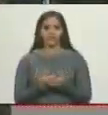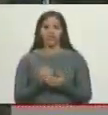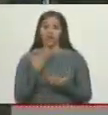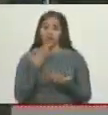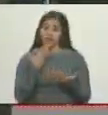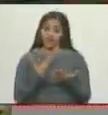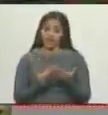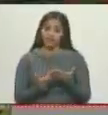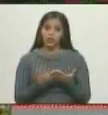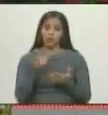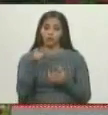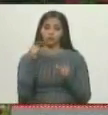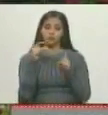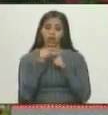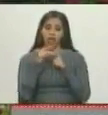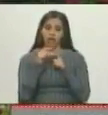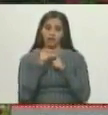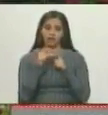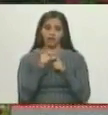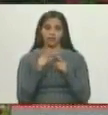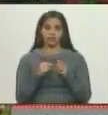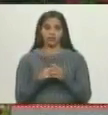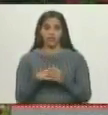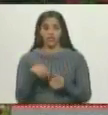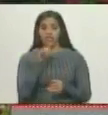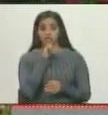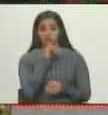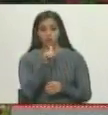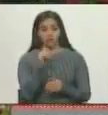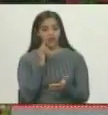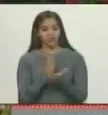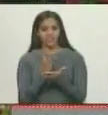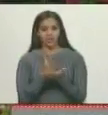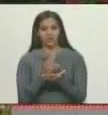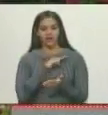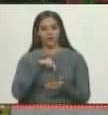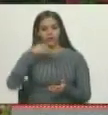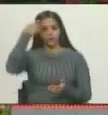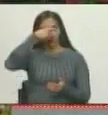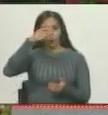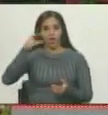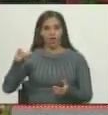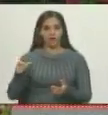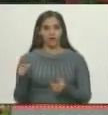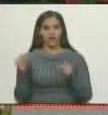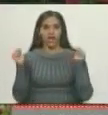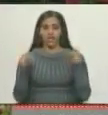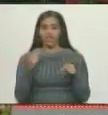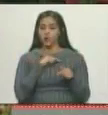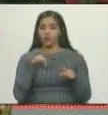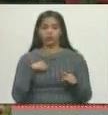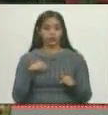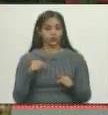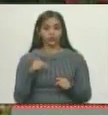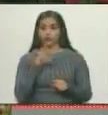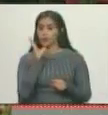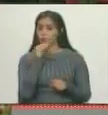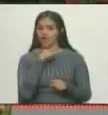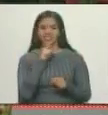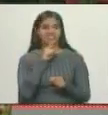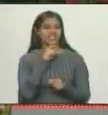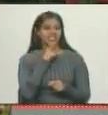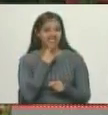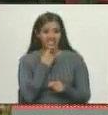agradecido por sus palabras, de informarle siempre a nuestro pueblo. Aquí nosotros no tenemos ni secretos, ni